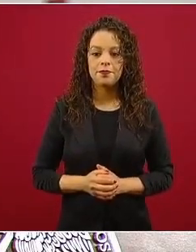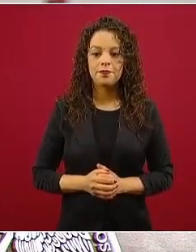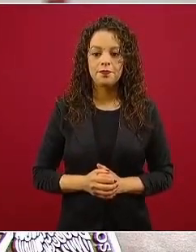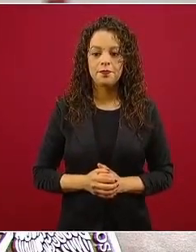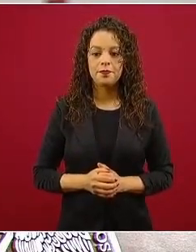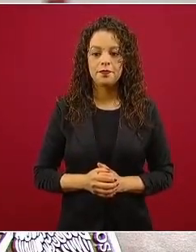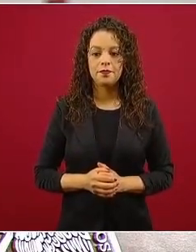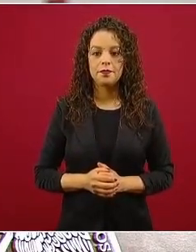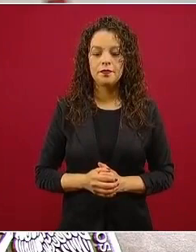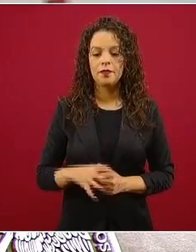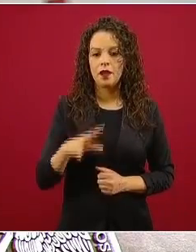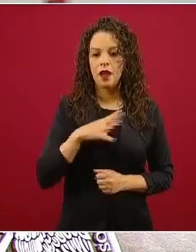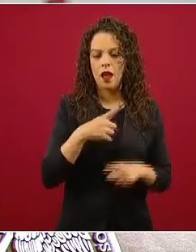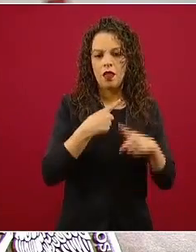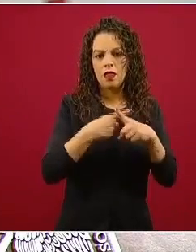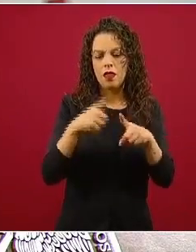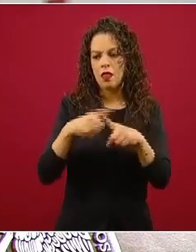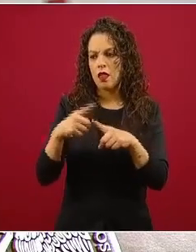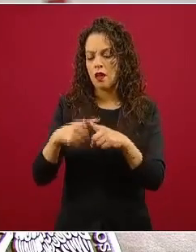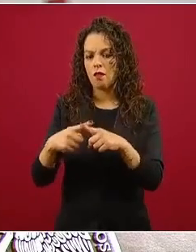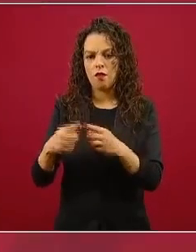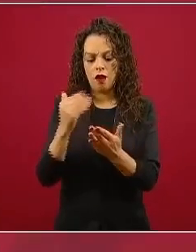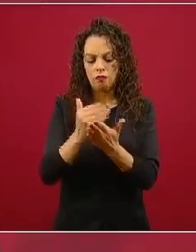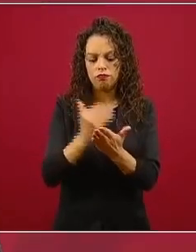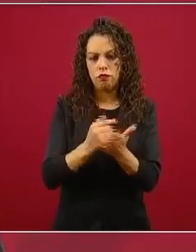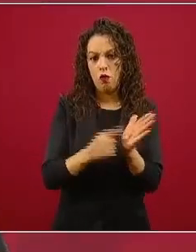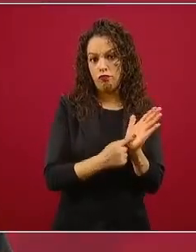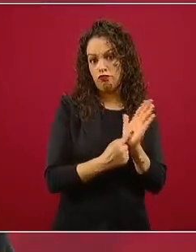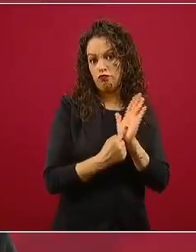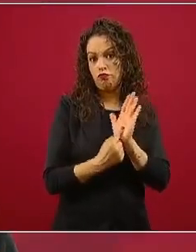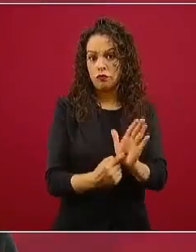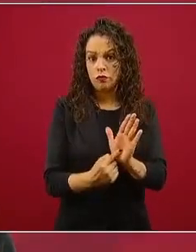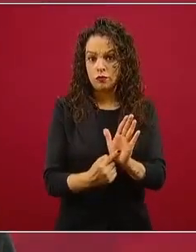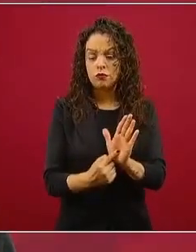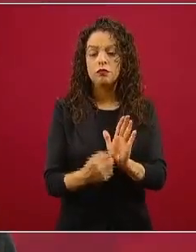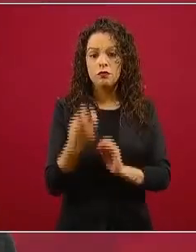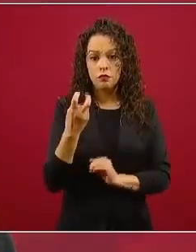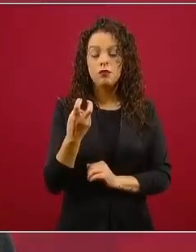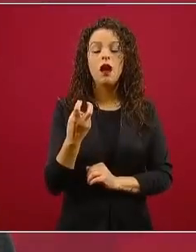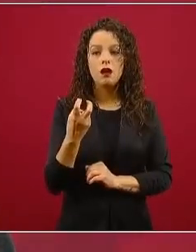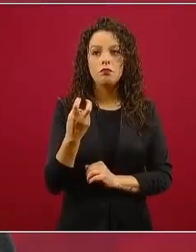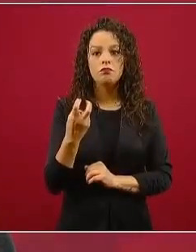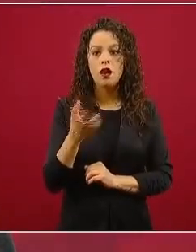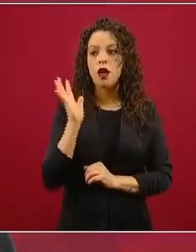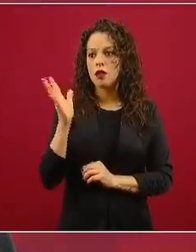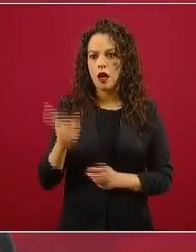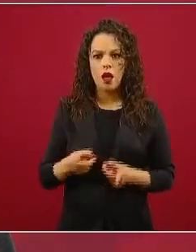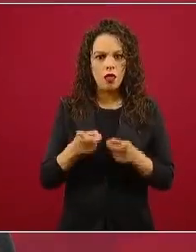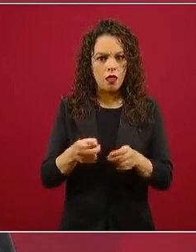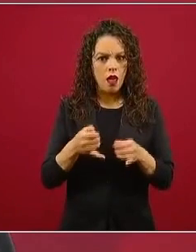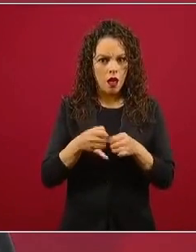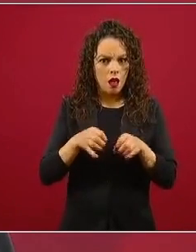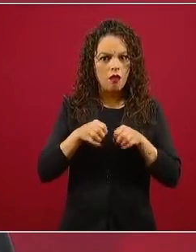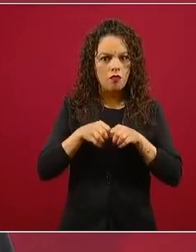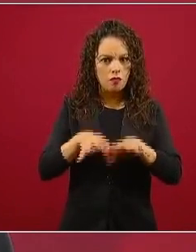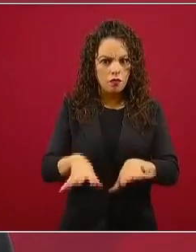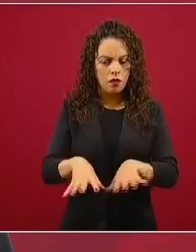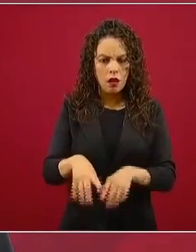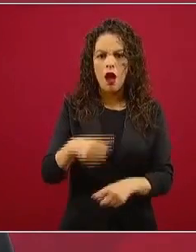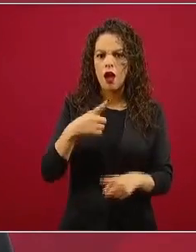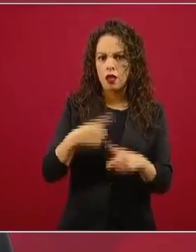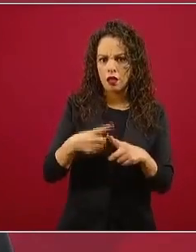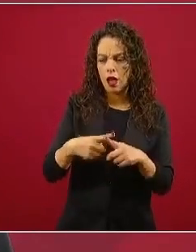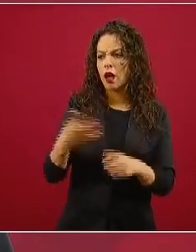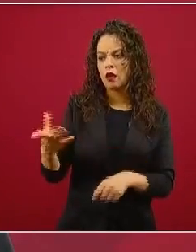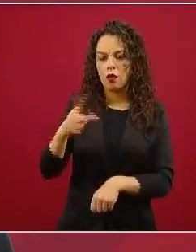datos, elementos para sostenerlo, así lo han dado a conocer los